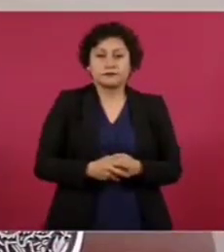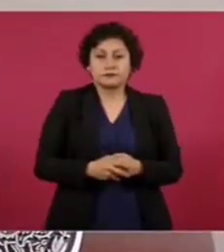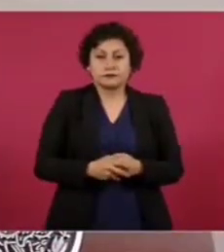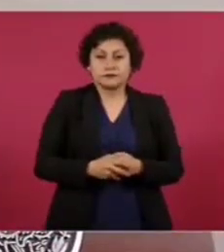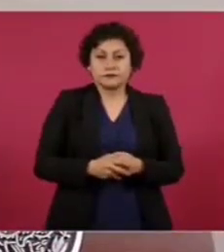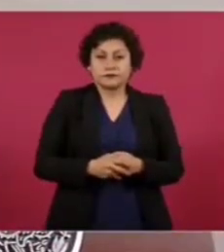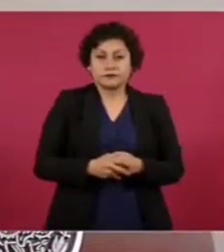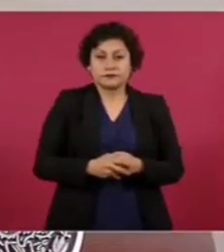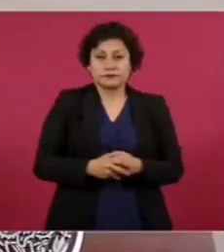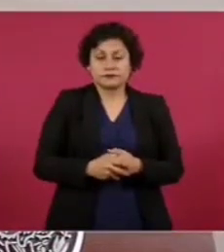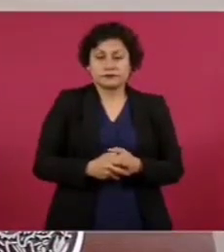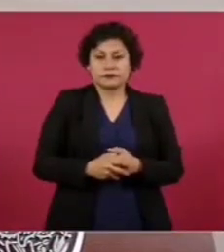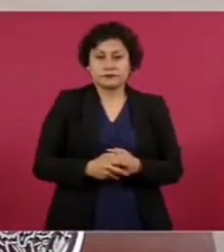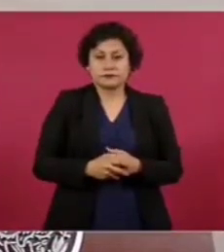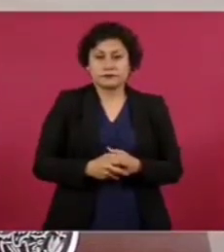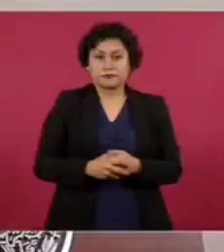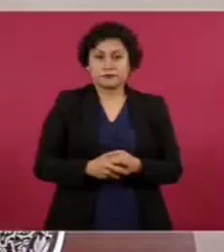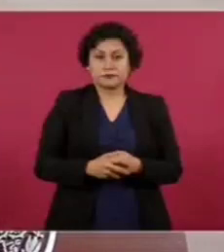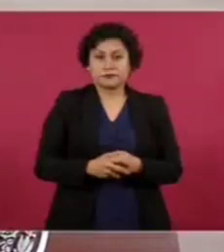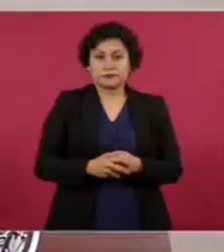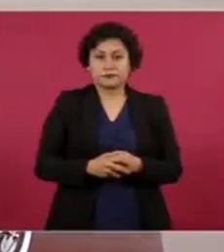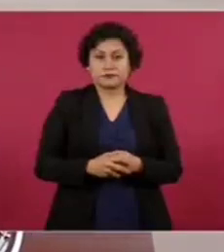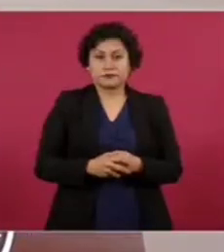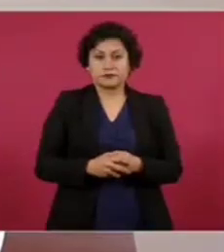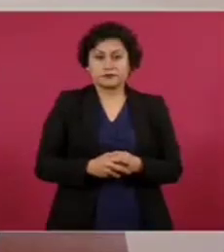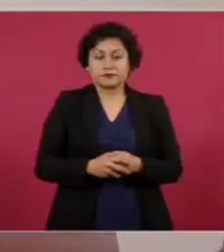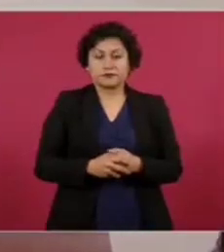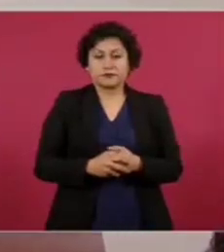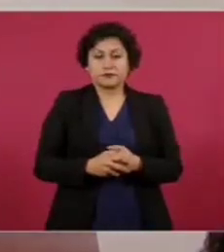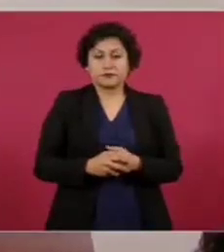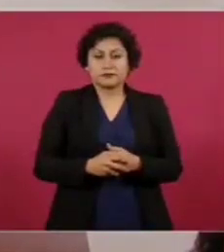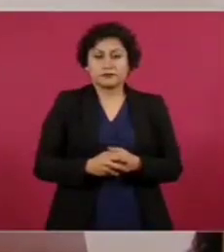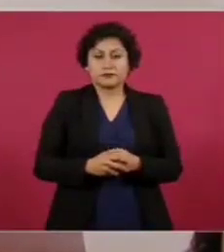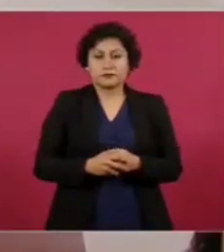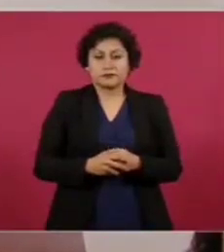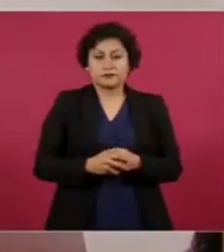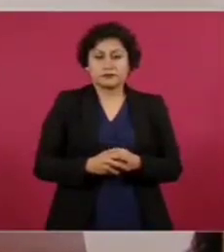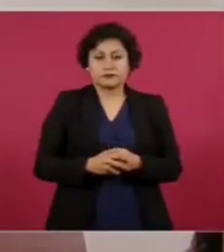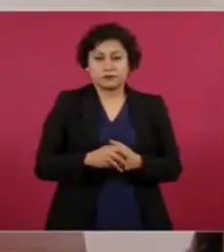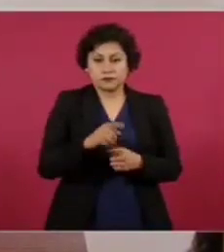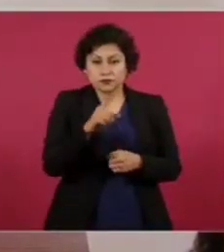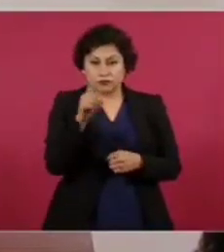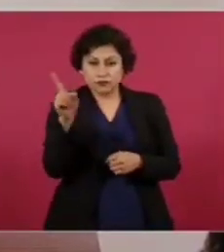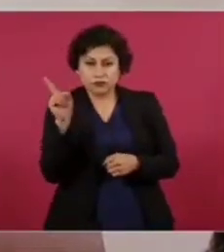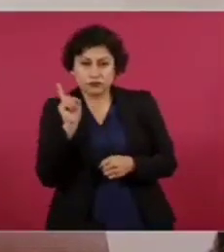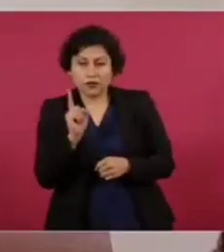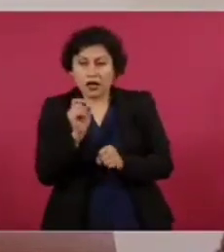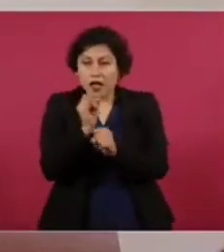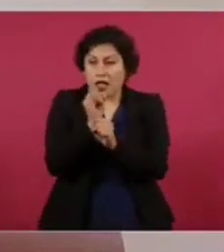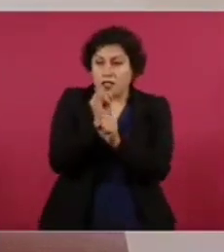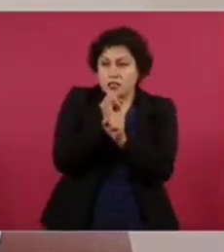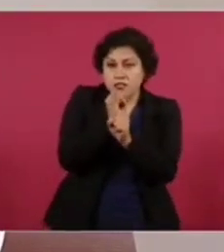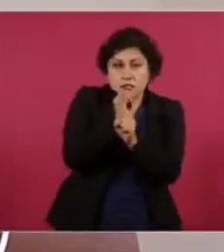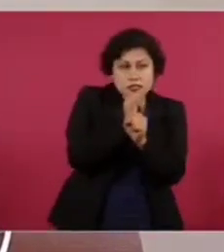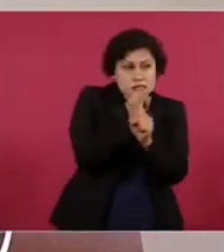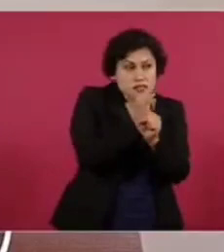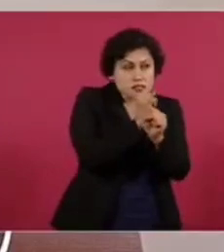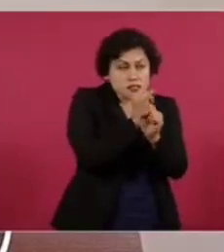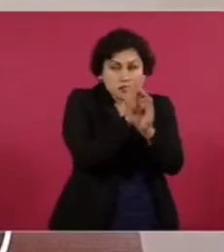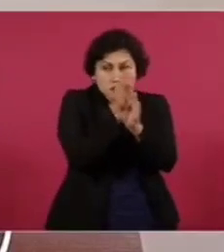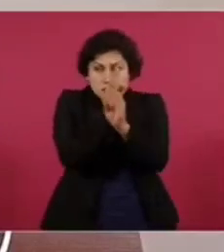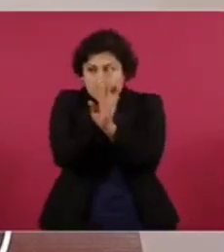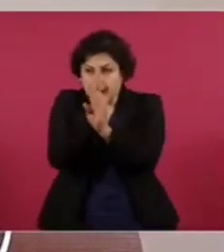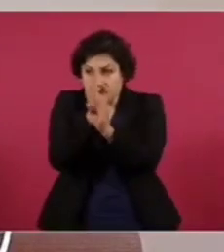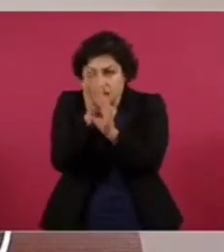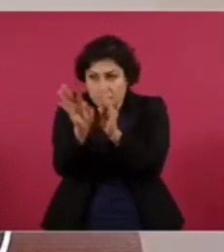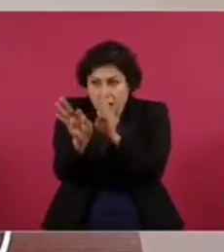o la paja en el ojo ajeno y no la